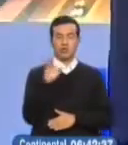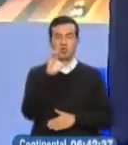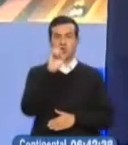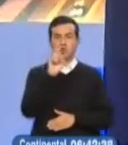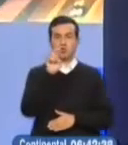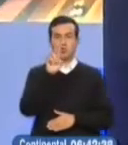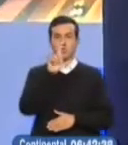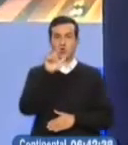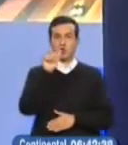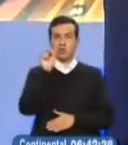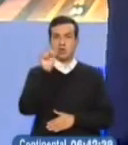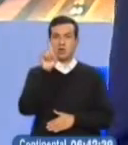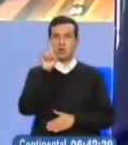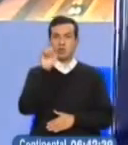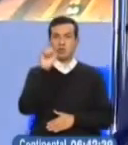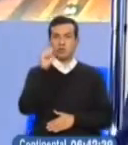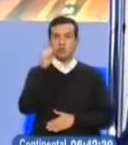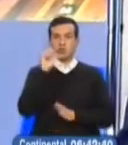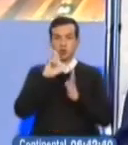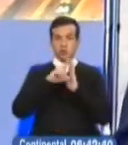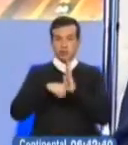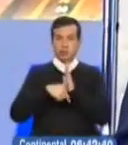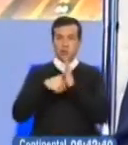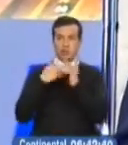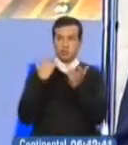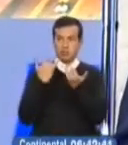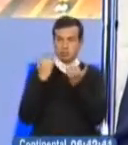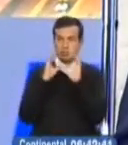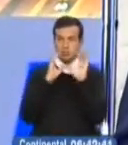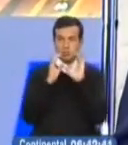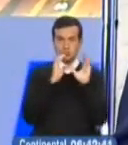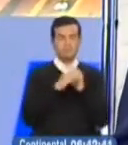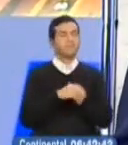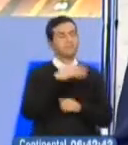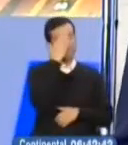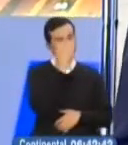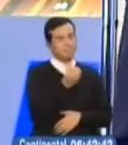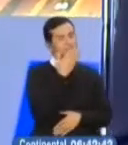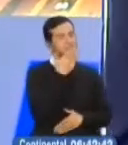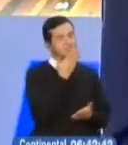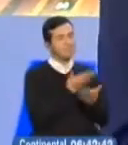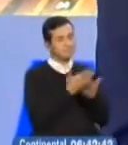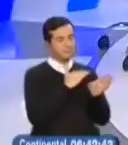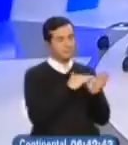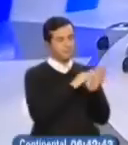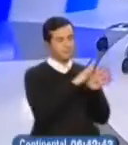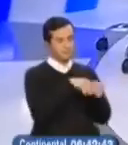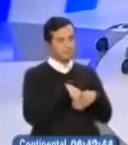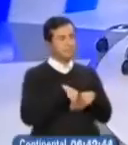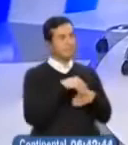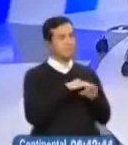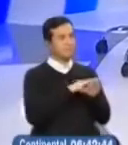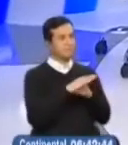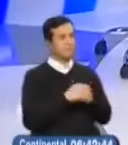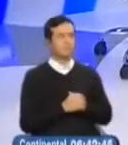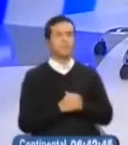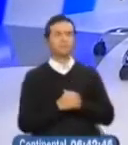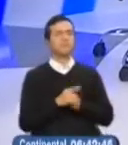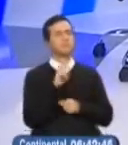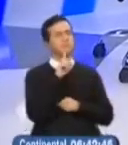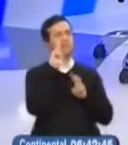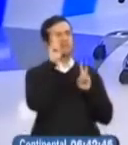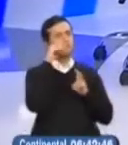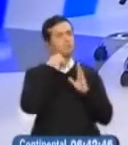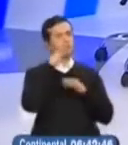próximos 10 minutos. Señor director del SRI, muy buenos días, gracias por aceptar la invitación. Uno de los temas que más